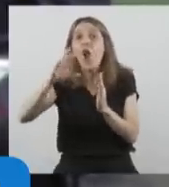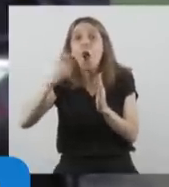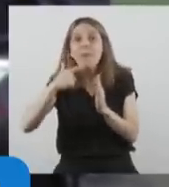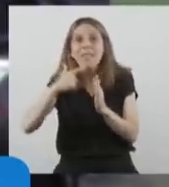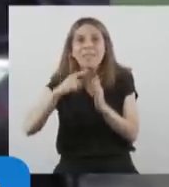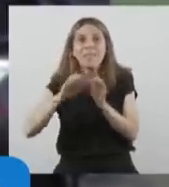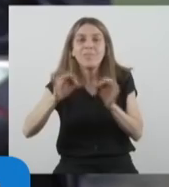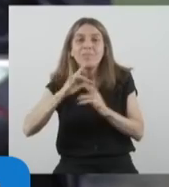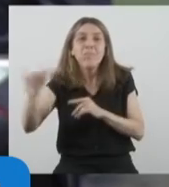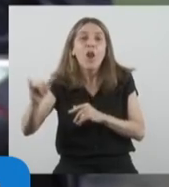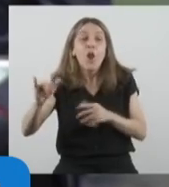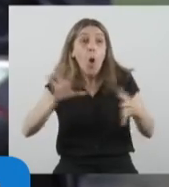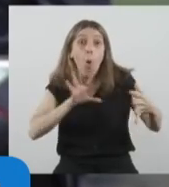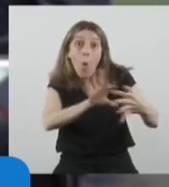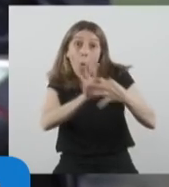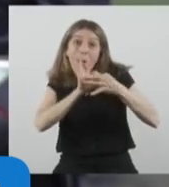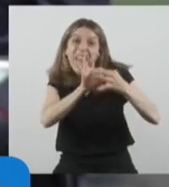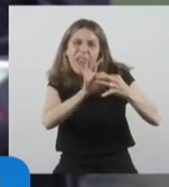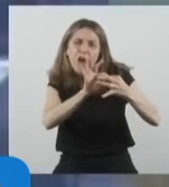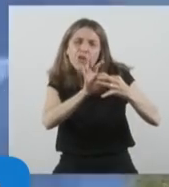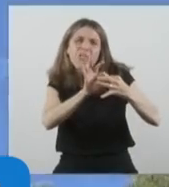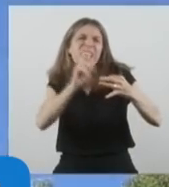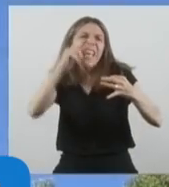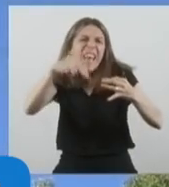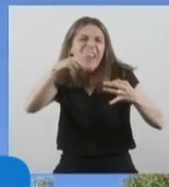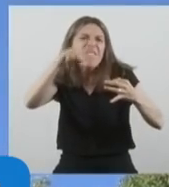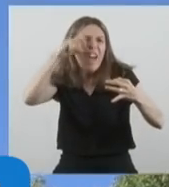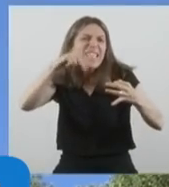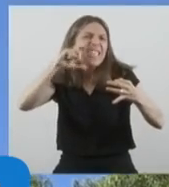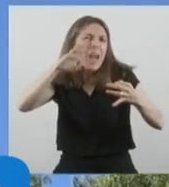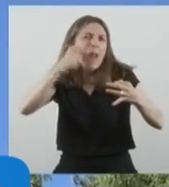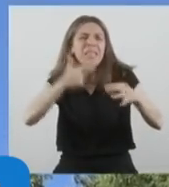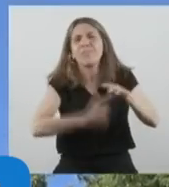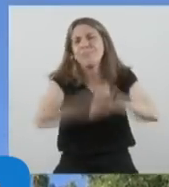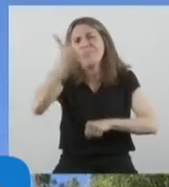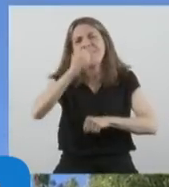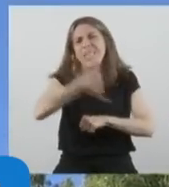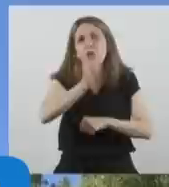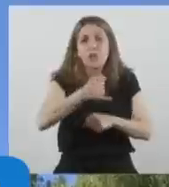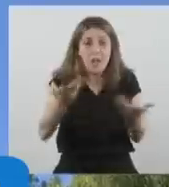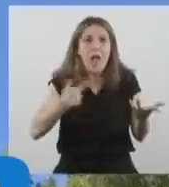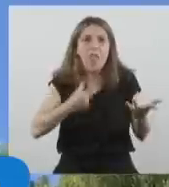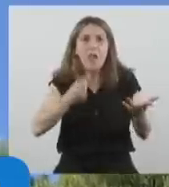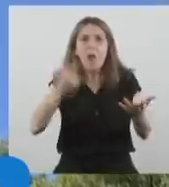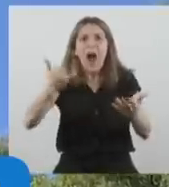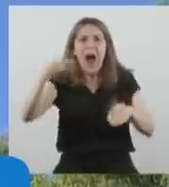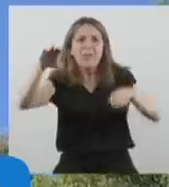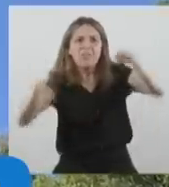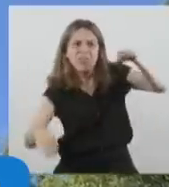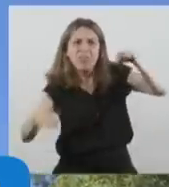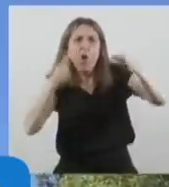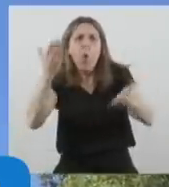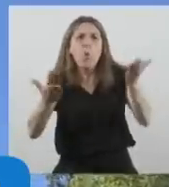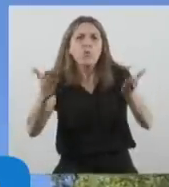invencibles esa unidad supone darnos cuenta de las asimetrías y de la injusticia que vive la